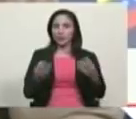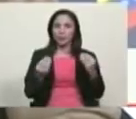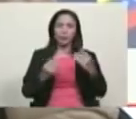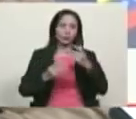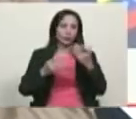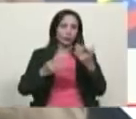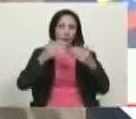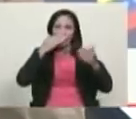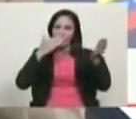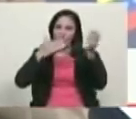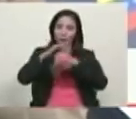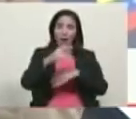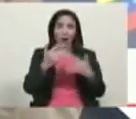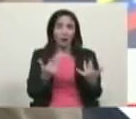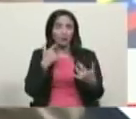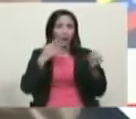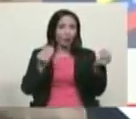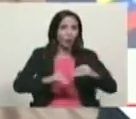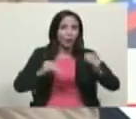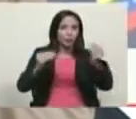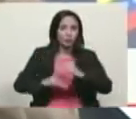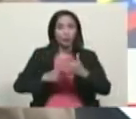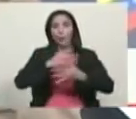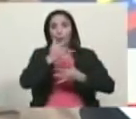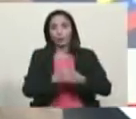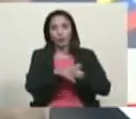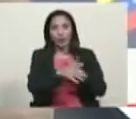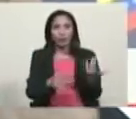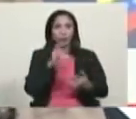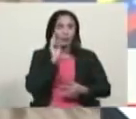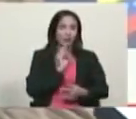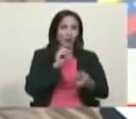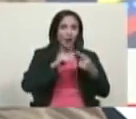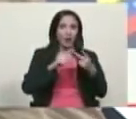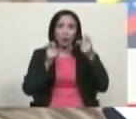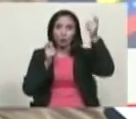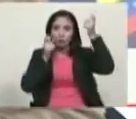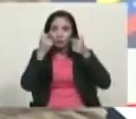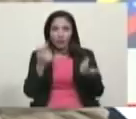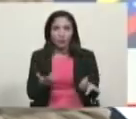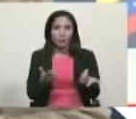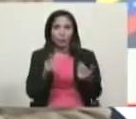allá, de que estén de acuerdo con el proyecto bolivariano, con el chavismo o no.